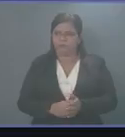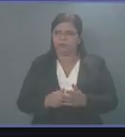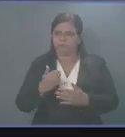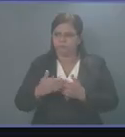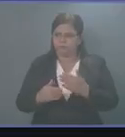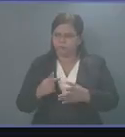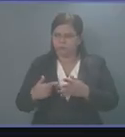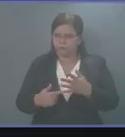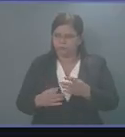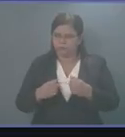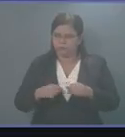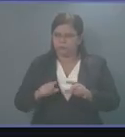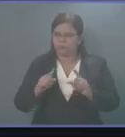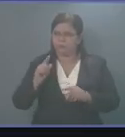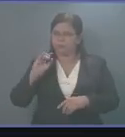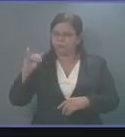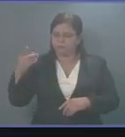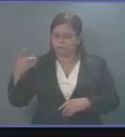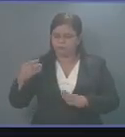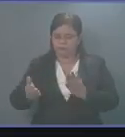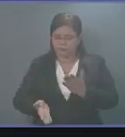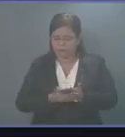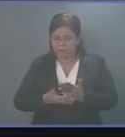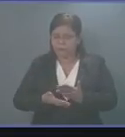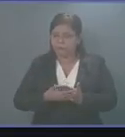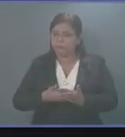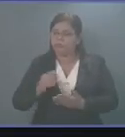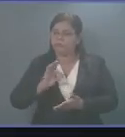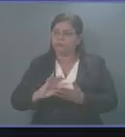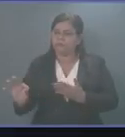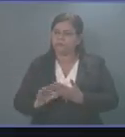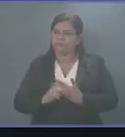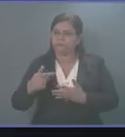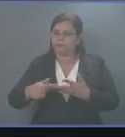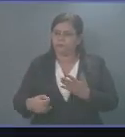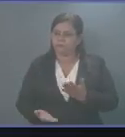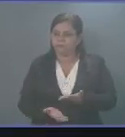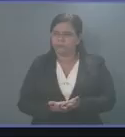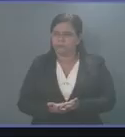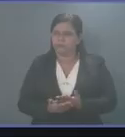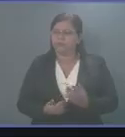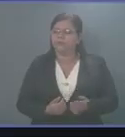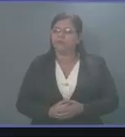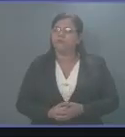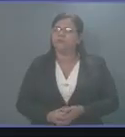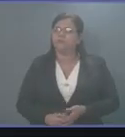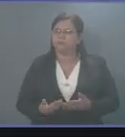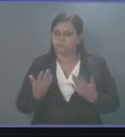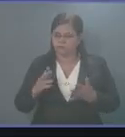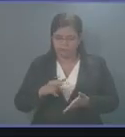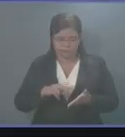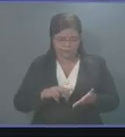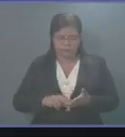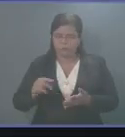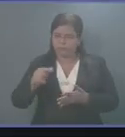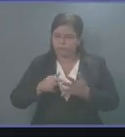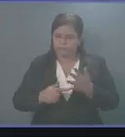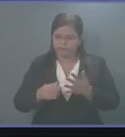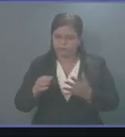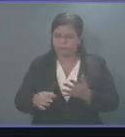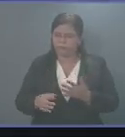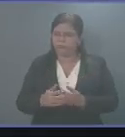legales consiguientes. De la Junta, proyecto de decreto, Dios, Unión, Libertad. Con su venia, leo el decreto.